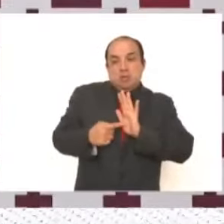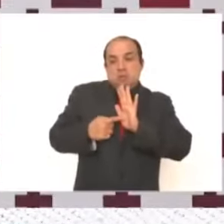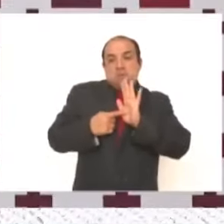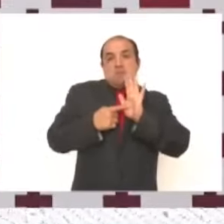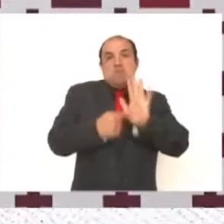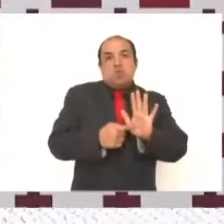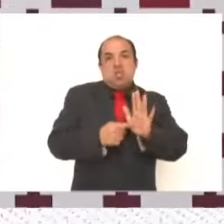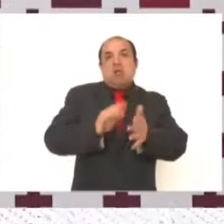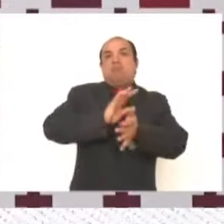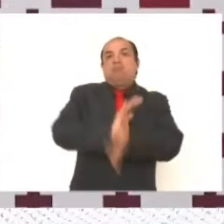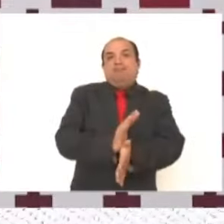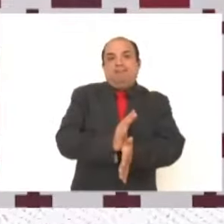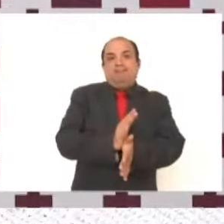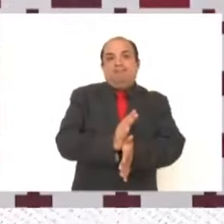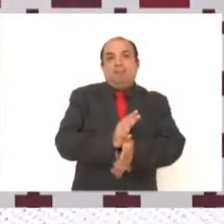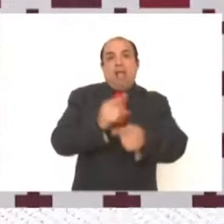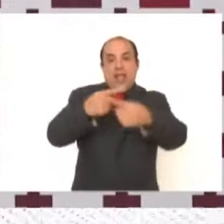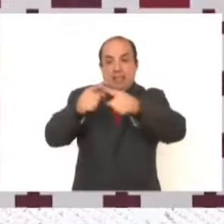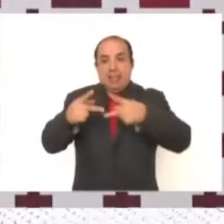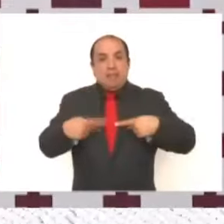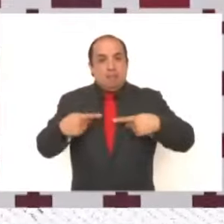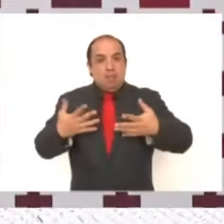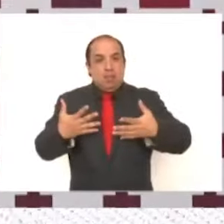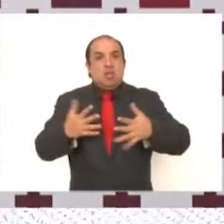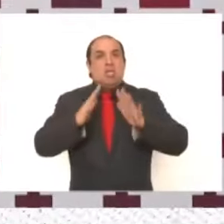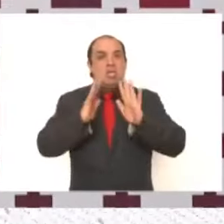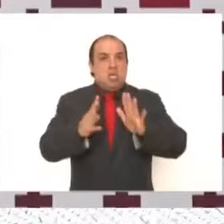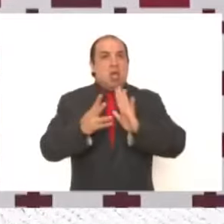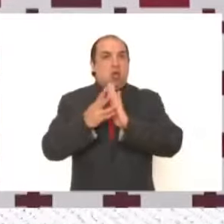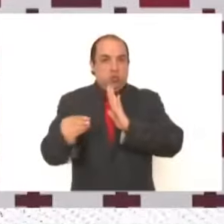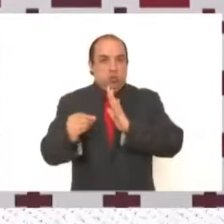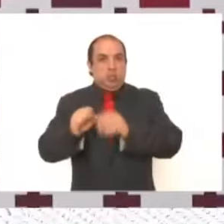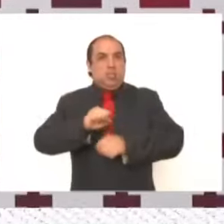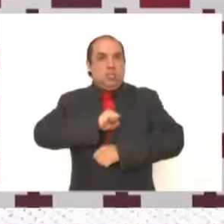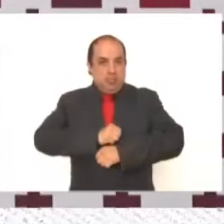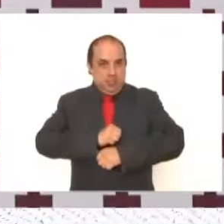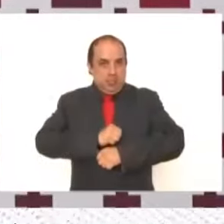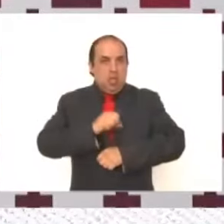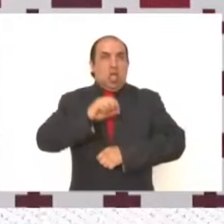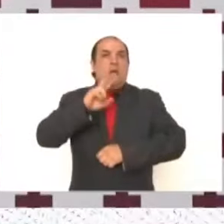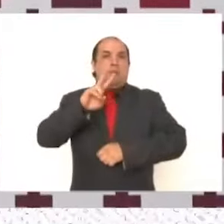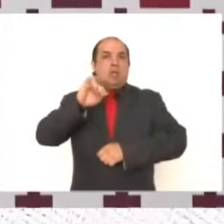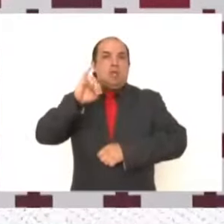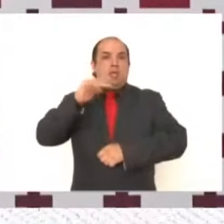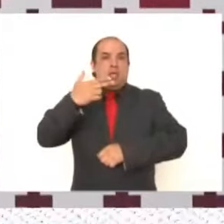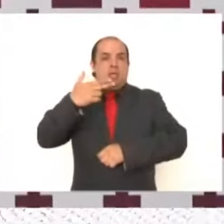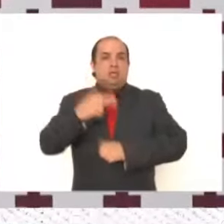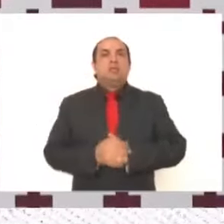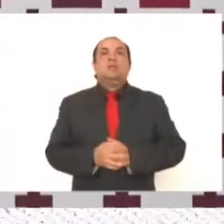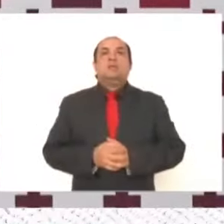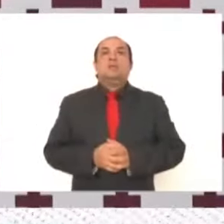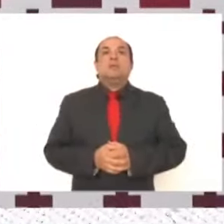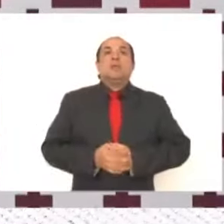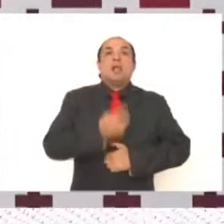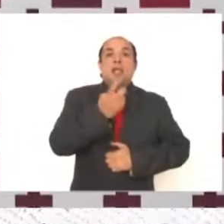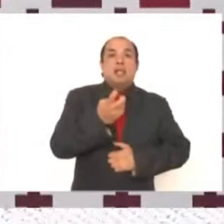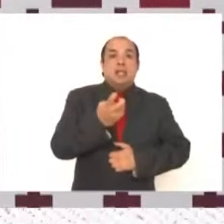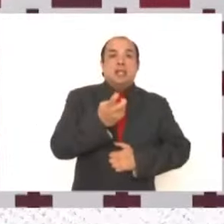y discriminaba a las personas ya contagiadas. Este es un